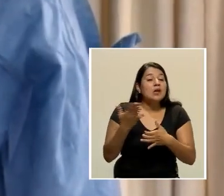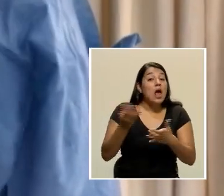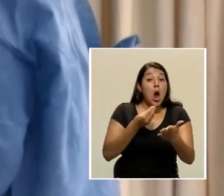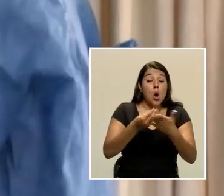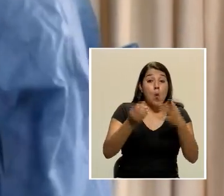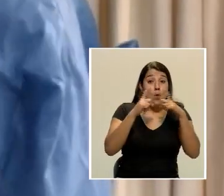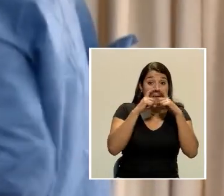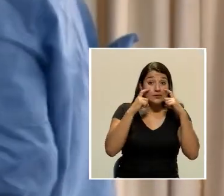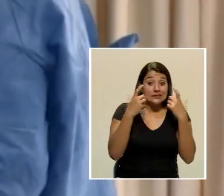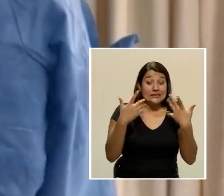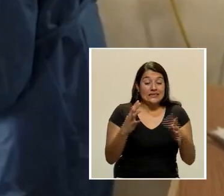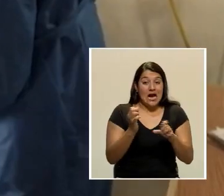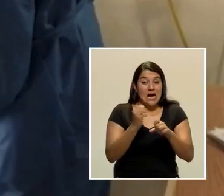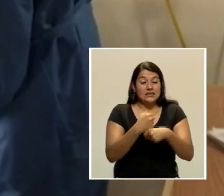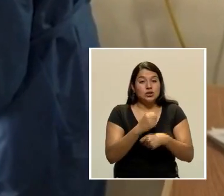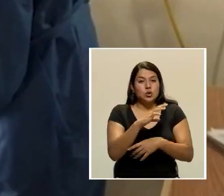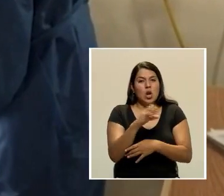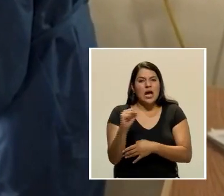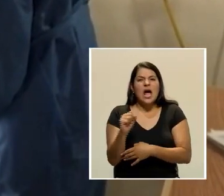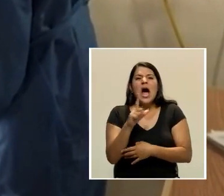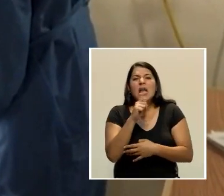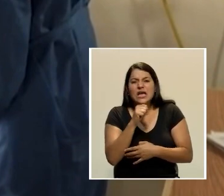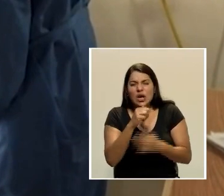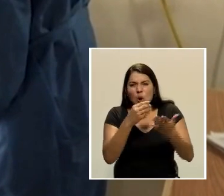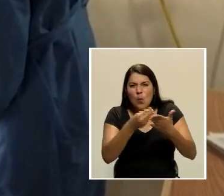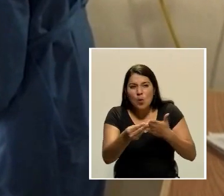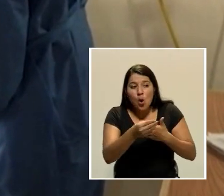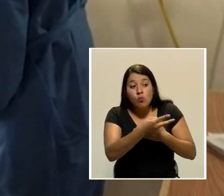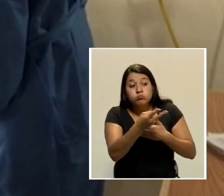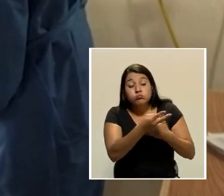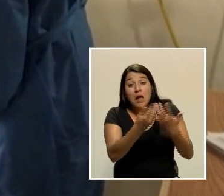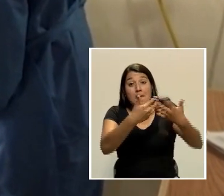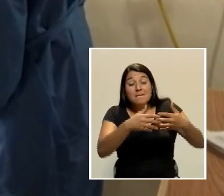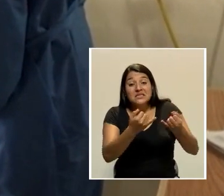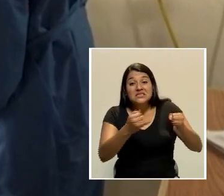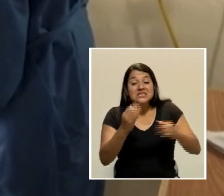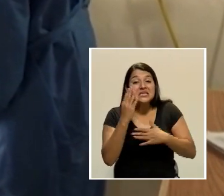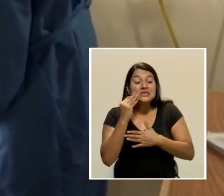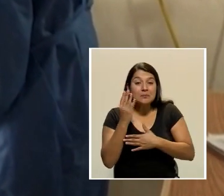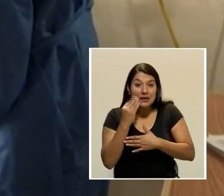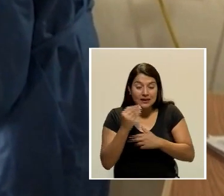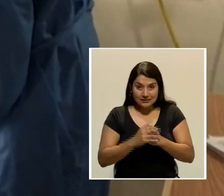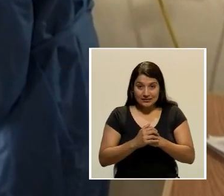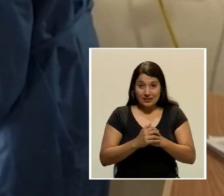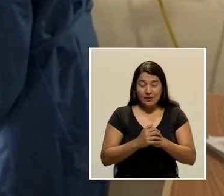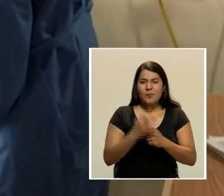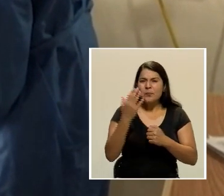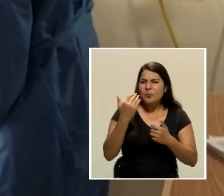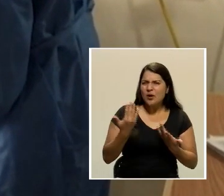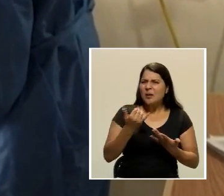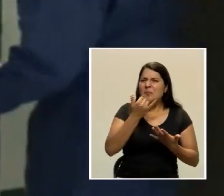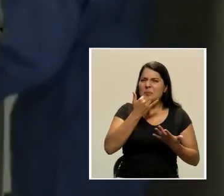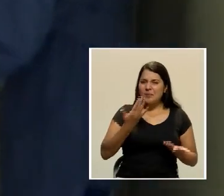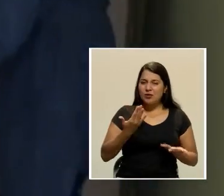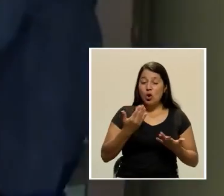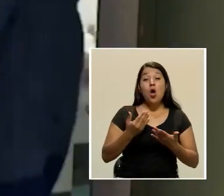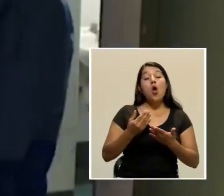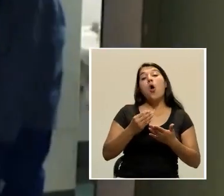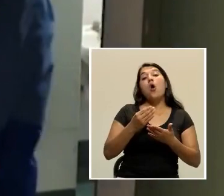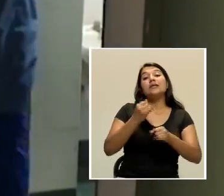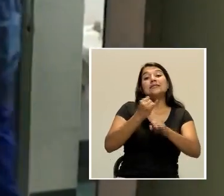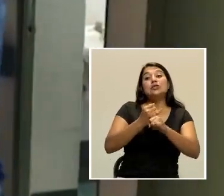El Ministerio Público, la Contraloría General de la República y la Auditoría Interna de la Caja Costarricense del Seguro Social realizan una serie